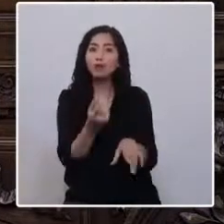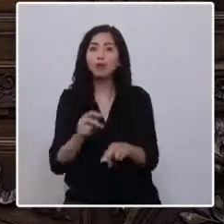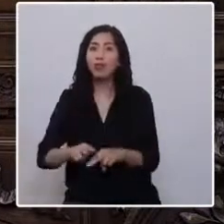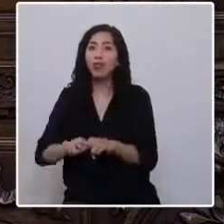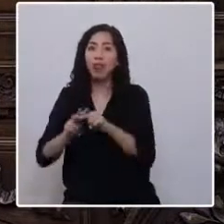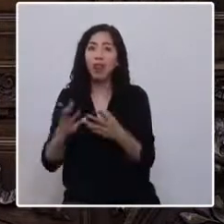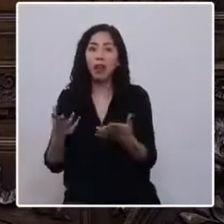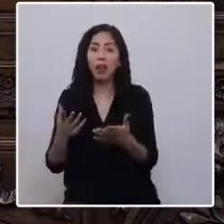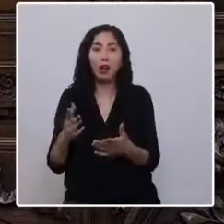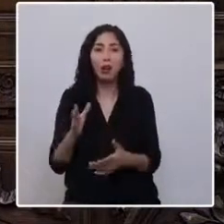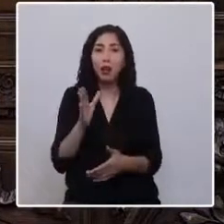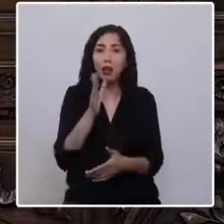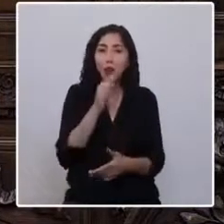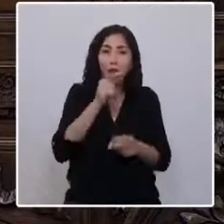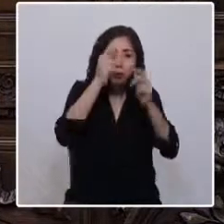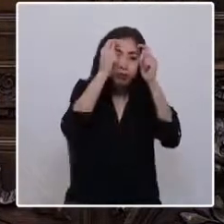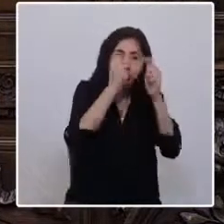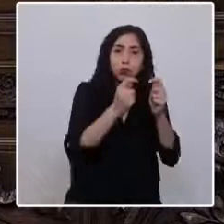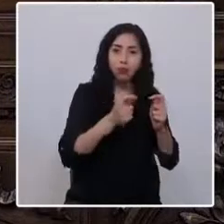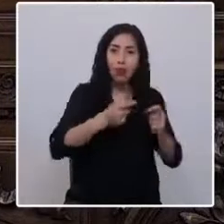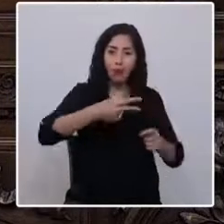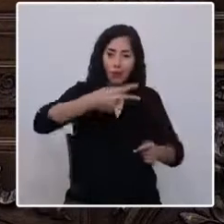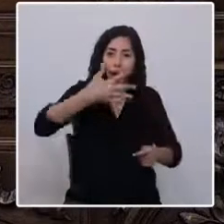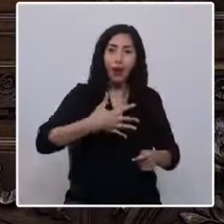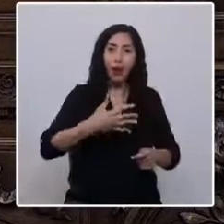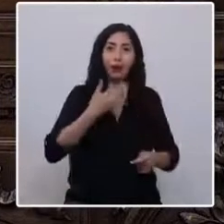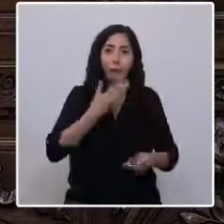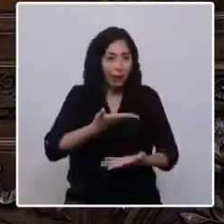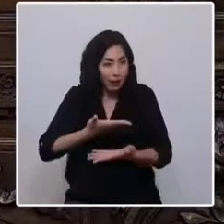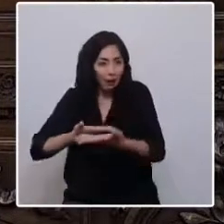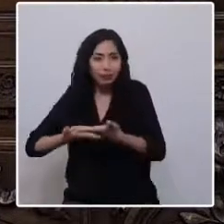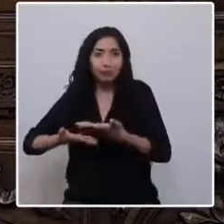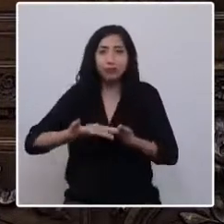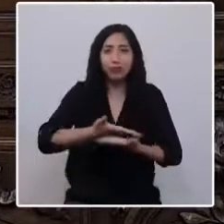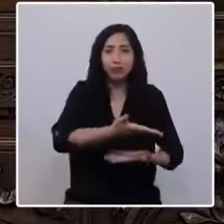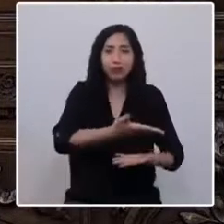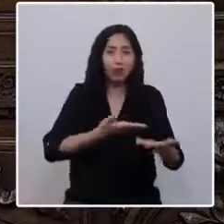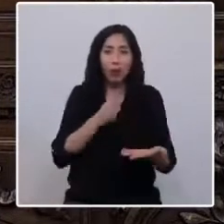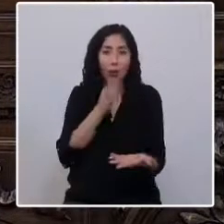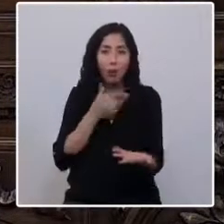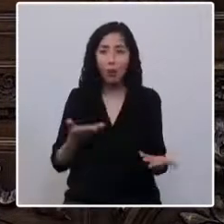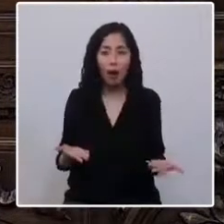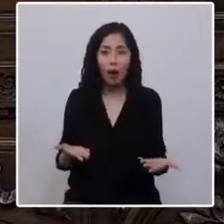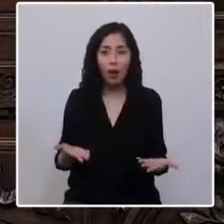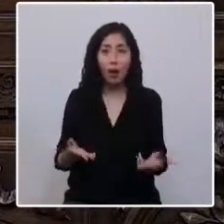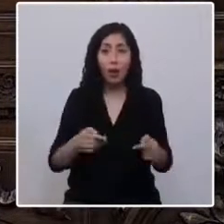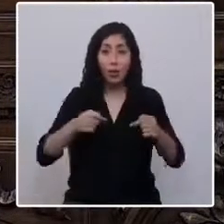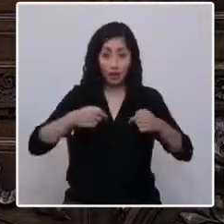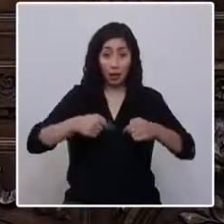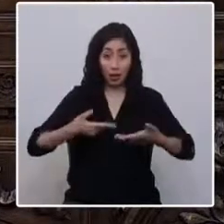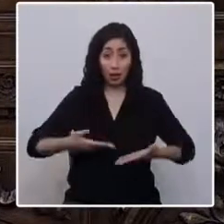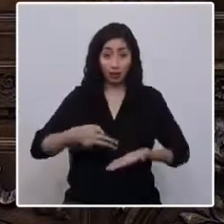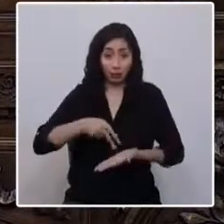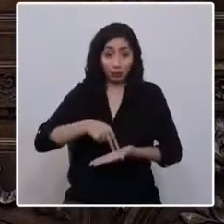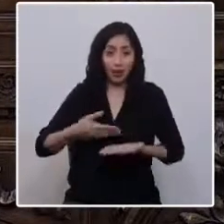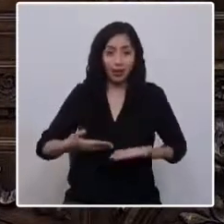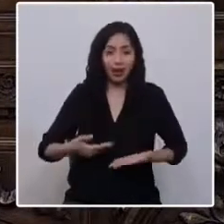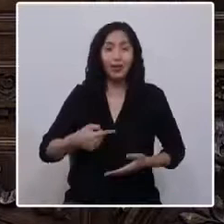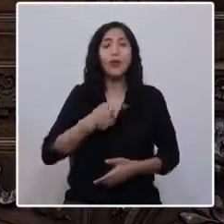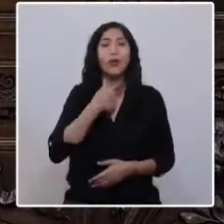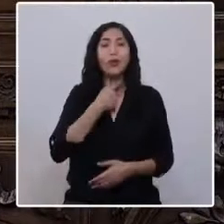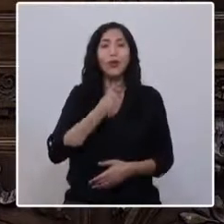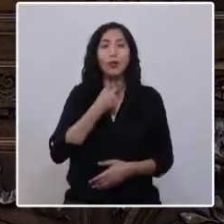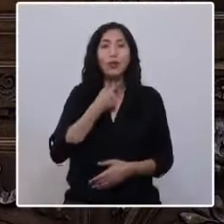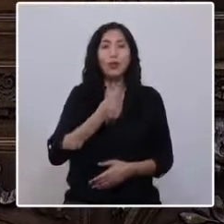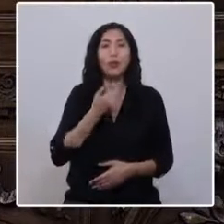su valor intrínseco y nuestra evidente ecodependencia. Desde esta vereda y este escenario, hoy quiero enaltecer